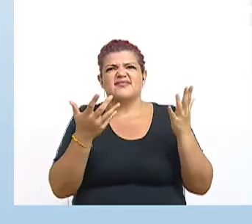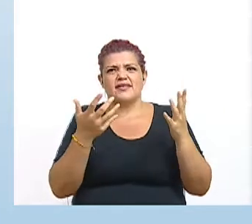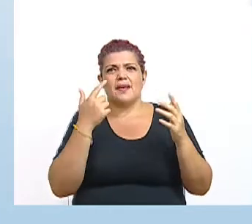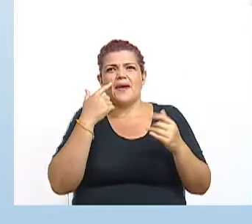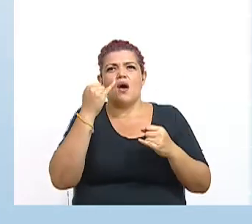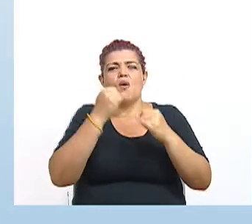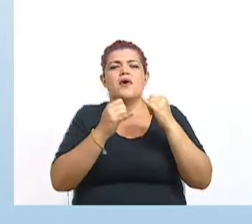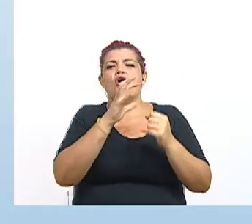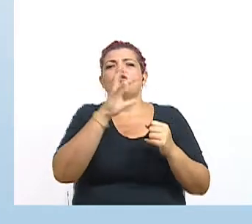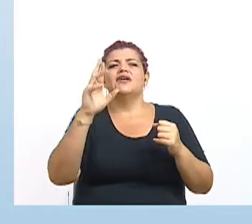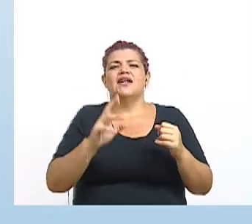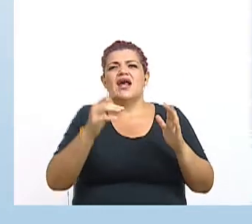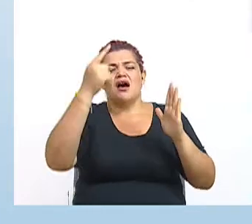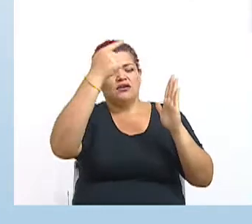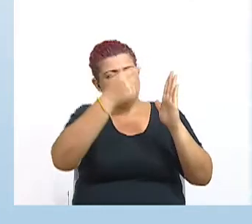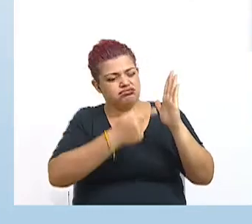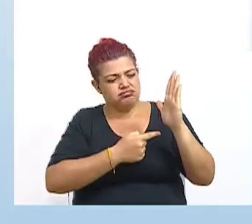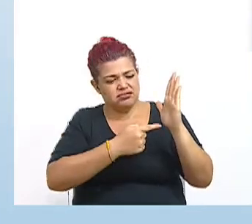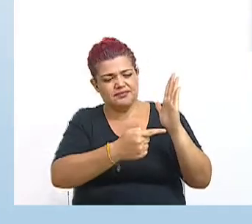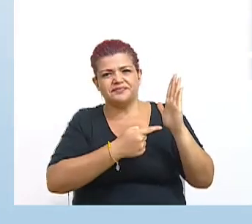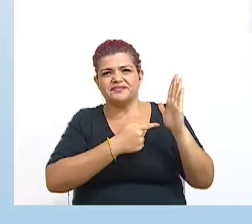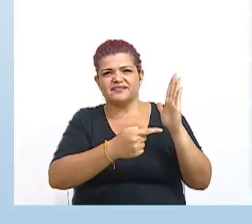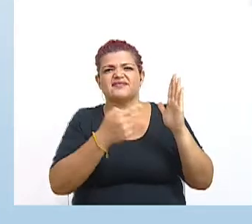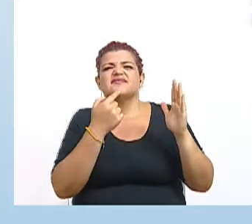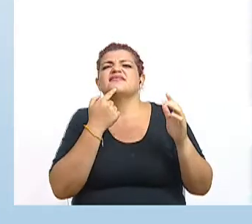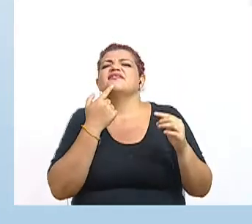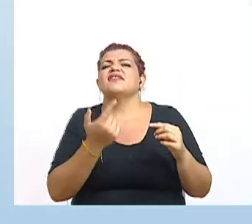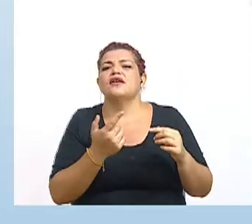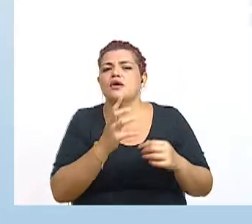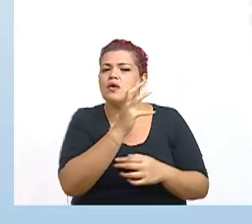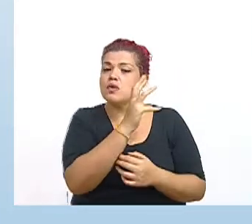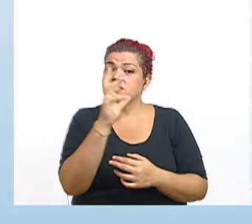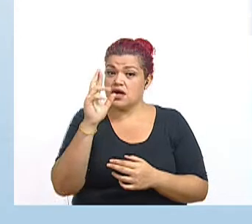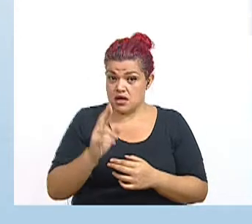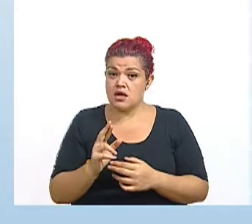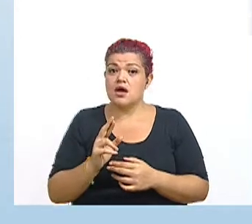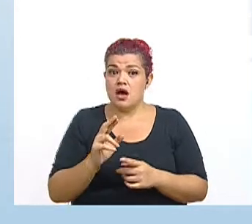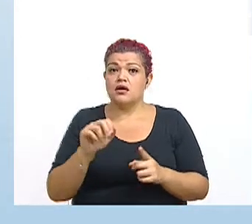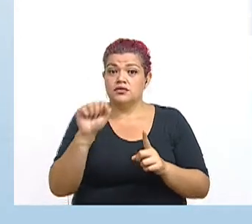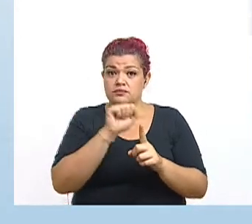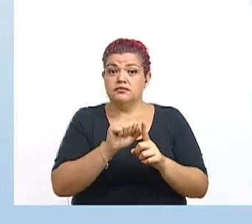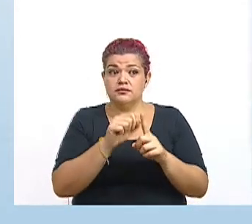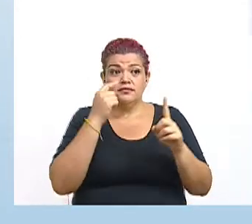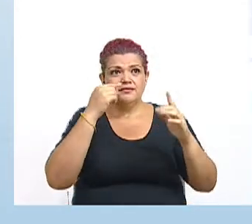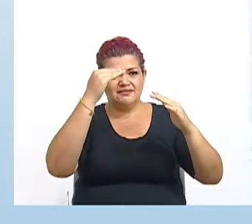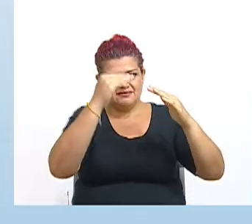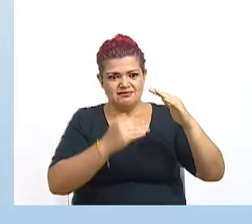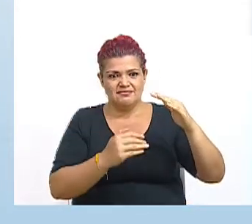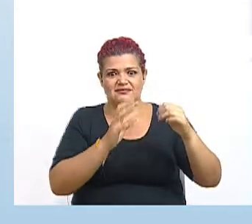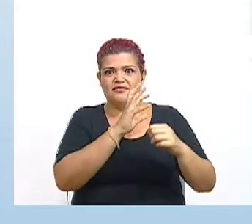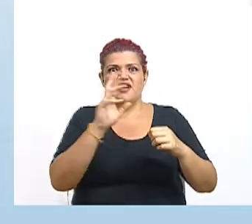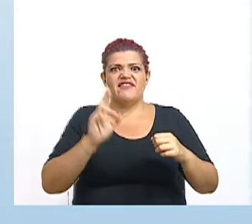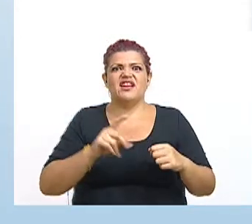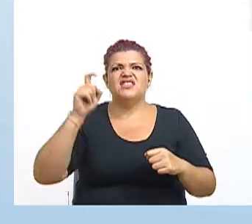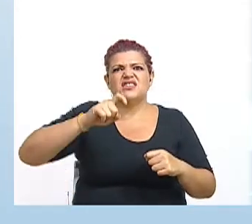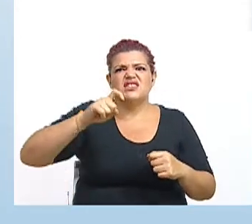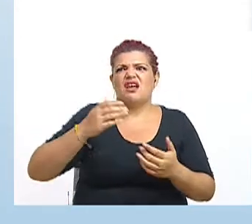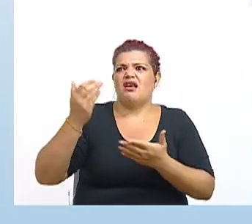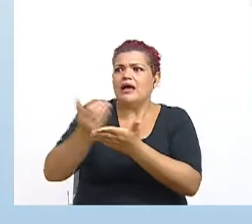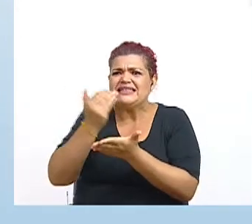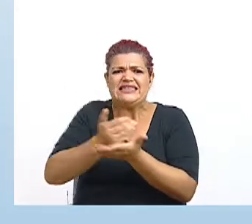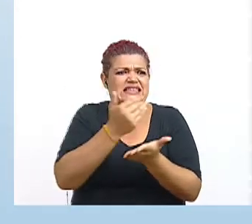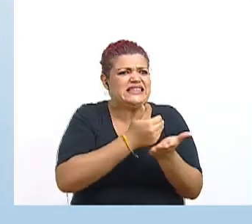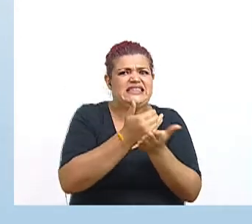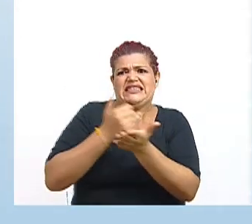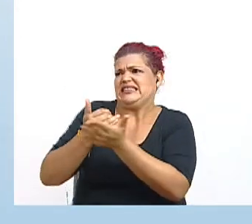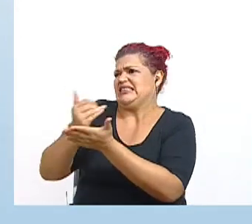Rica. Nótese que en este momento Costa Rica, por la situación que muestra el gráfico, requiere de muchos recursos.